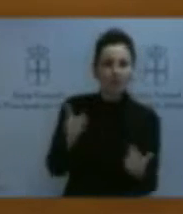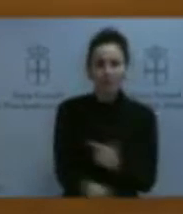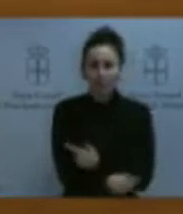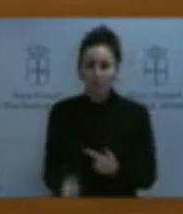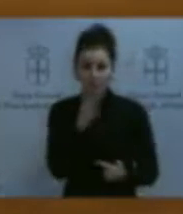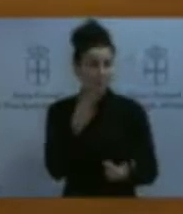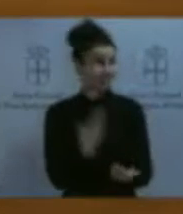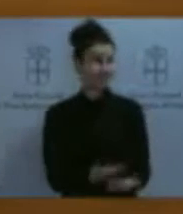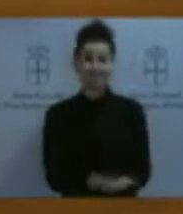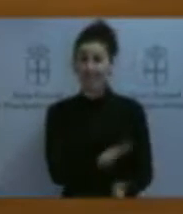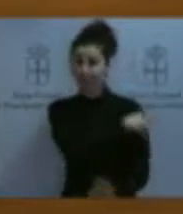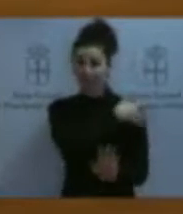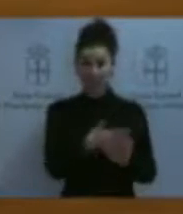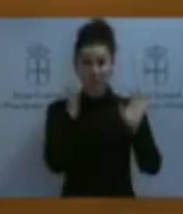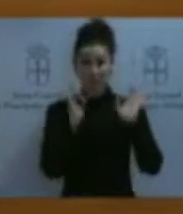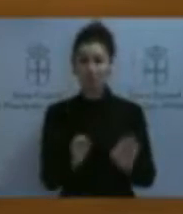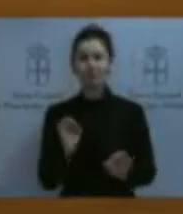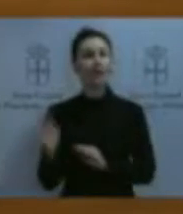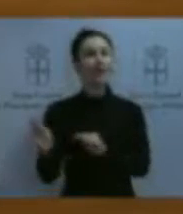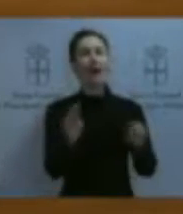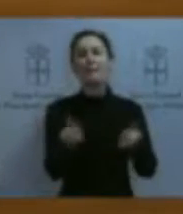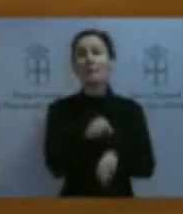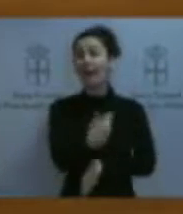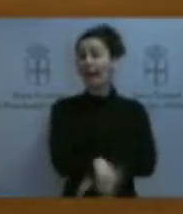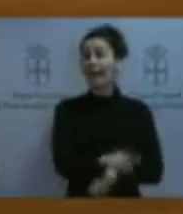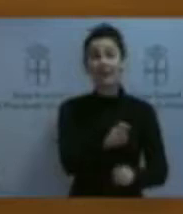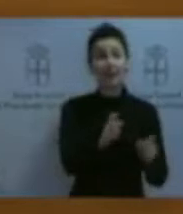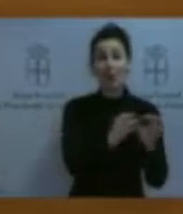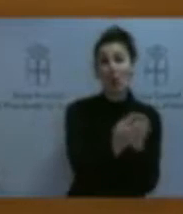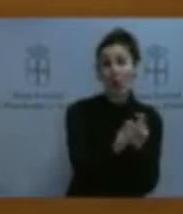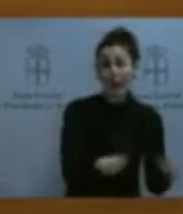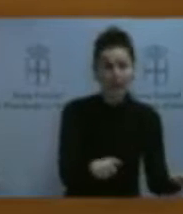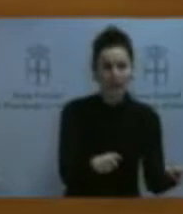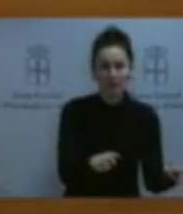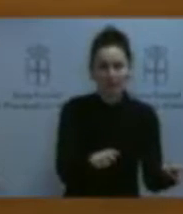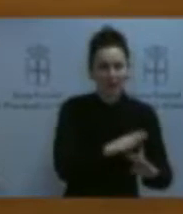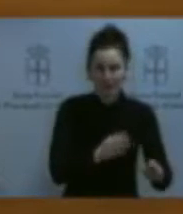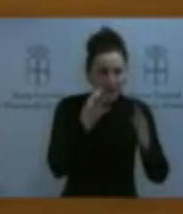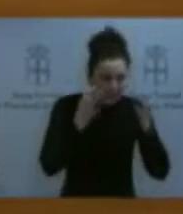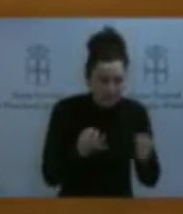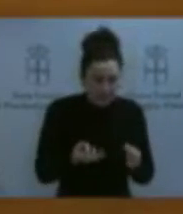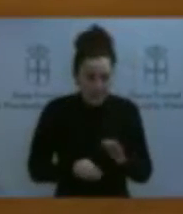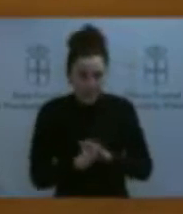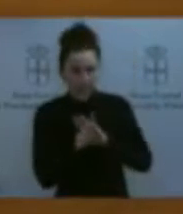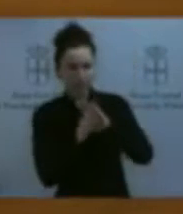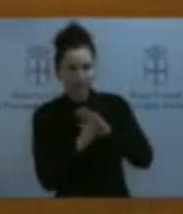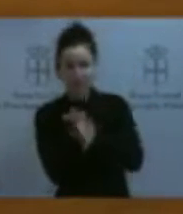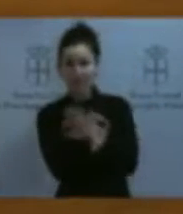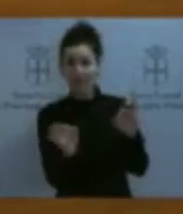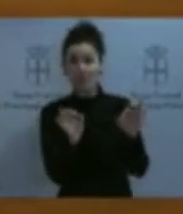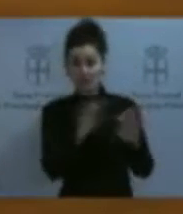leyendas urbanas, en poco se ha avanzado, ¿no? 3 ejemplos que a nosotros nos hacían pensar que no se lo habían tomado en serio, ¿no? ¿Cuántos